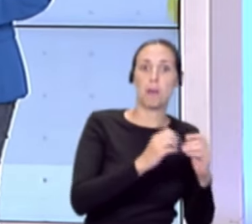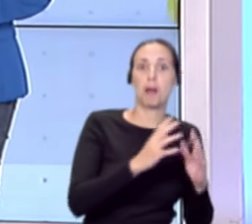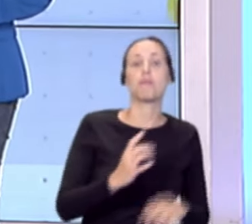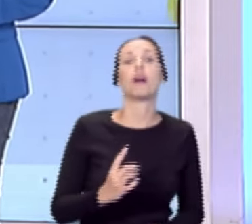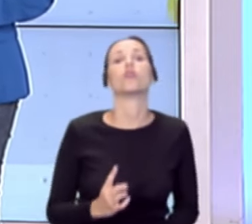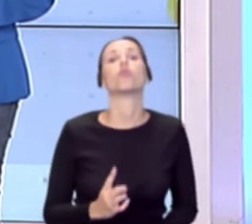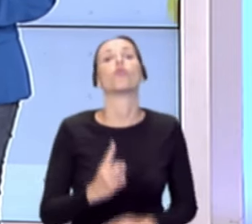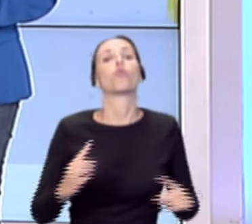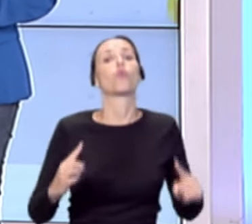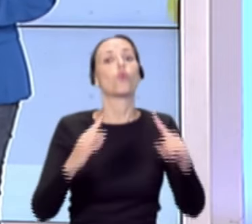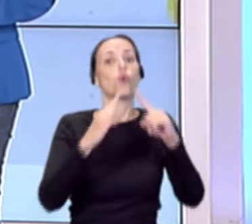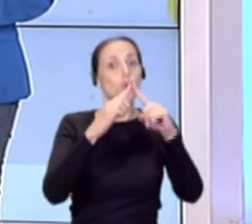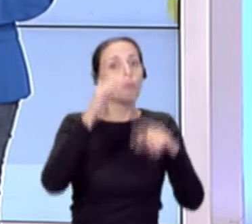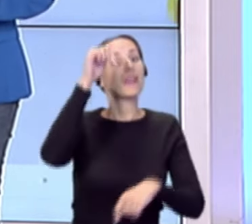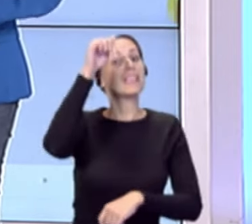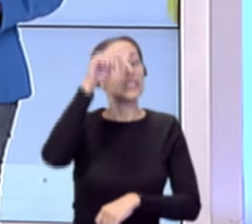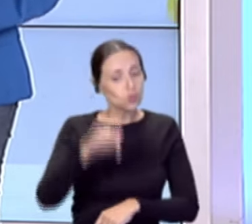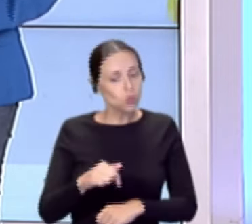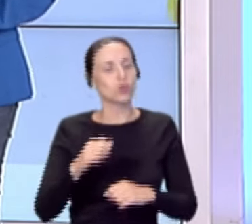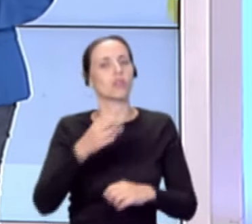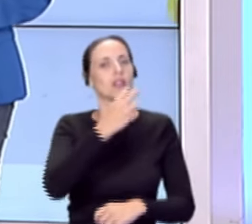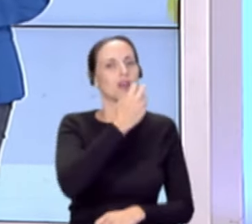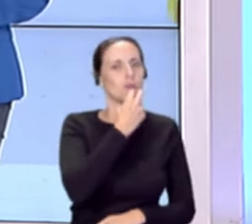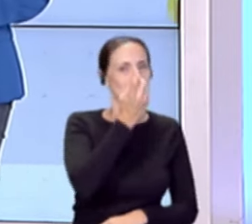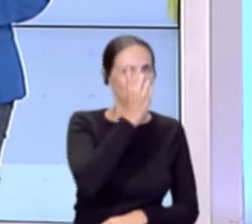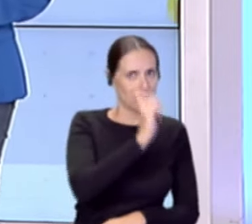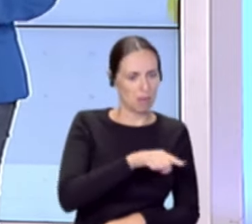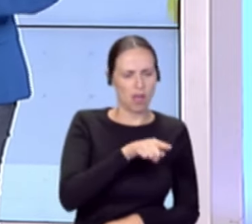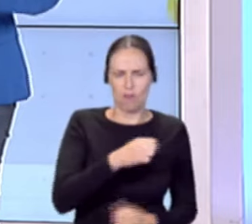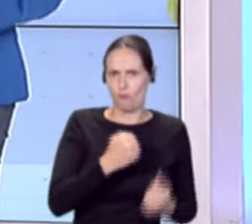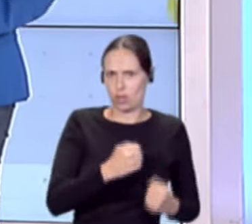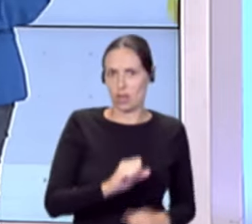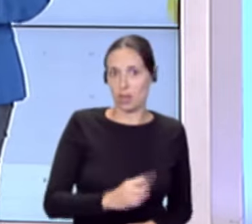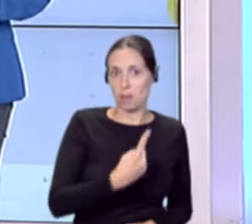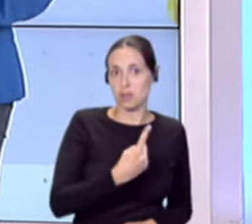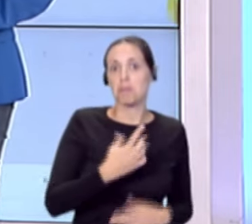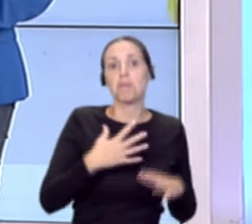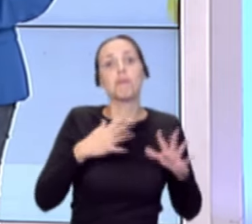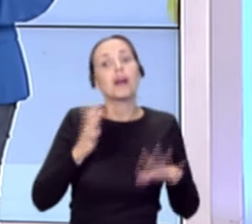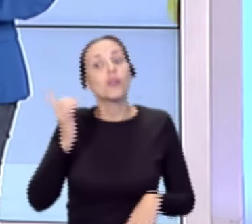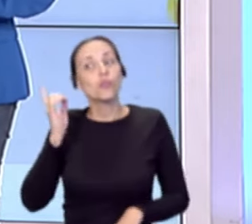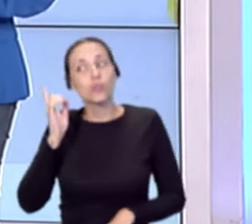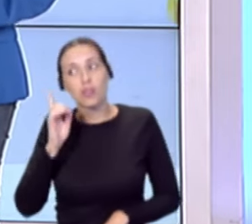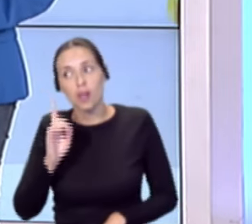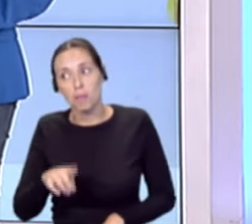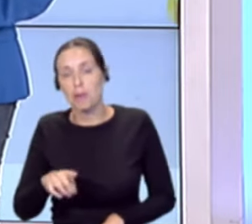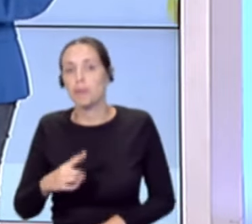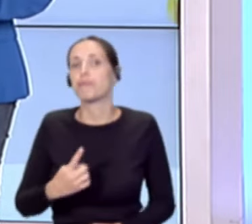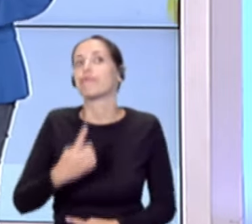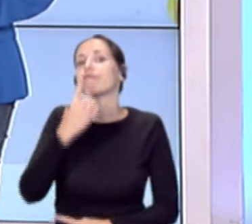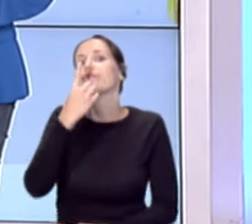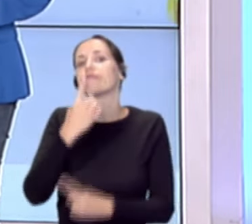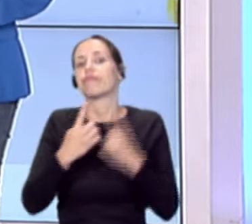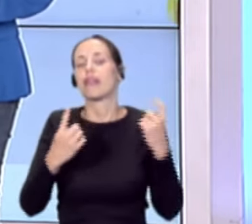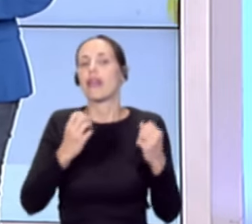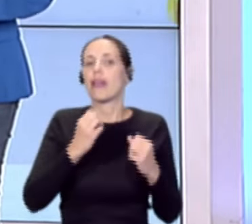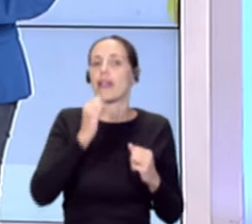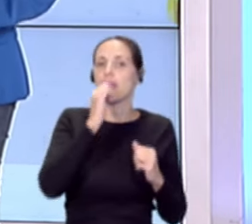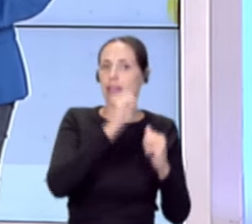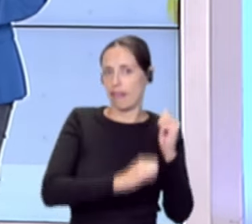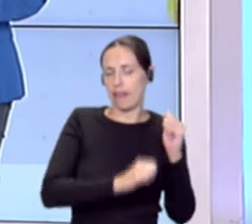la vertiente sur de la isla de La Gomera, donde se van a registrar las rachas más importantes, pero las tendremos también de forma puntual en el Hierro,